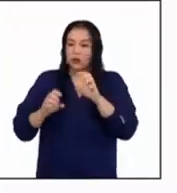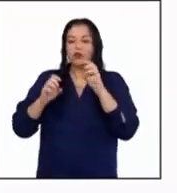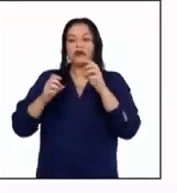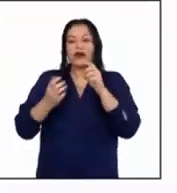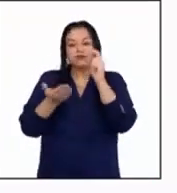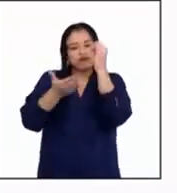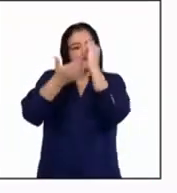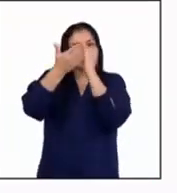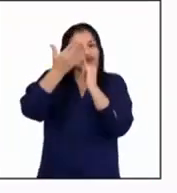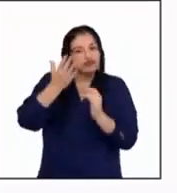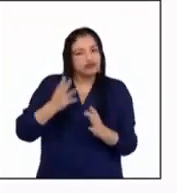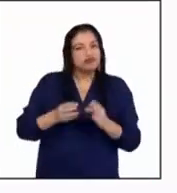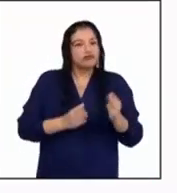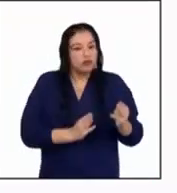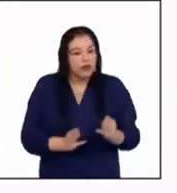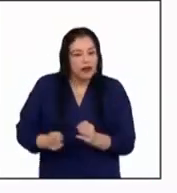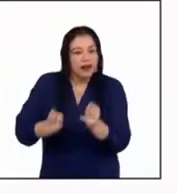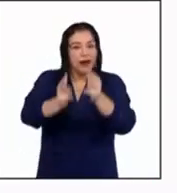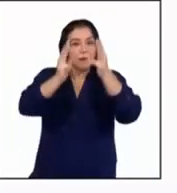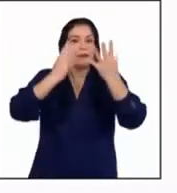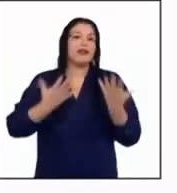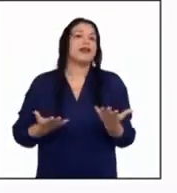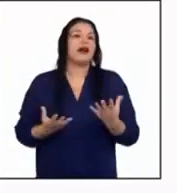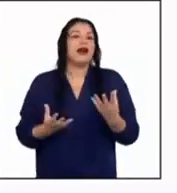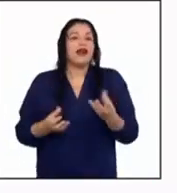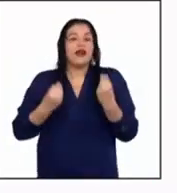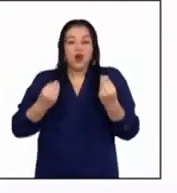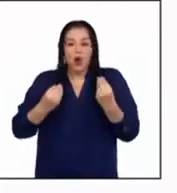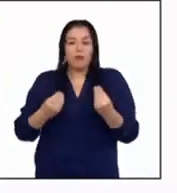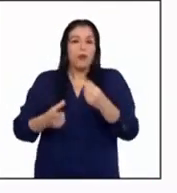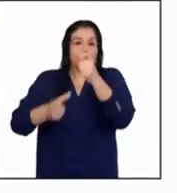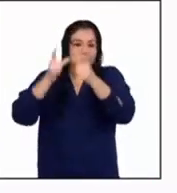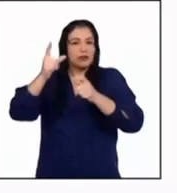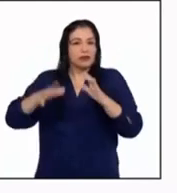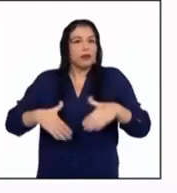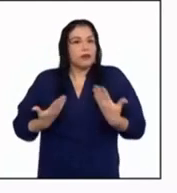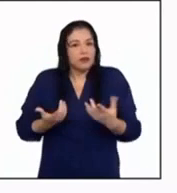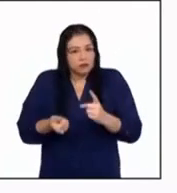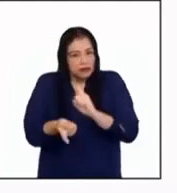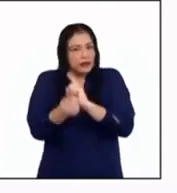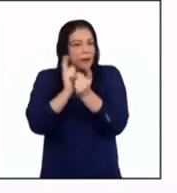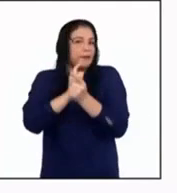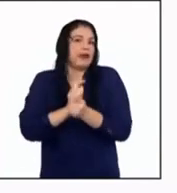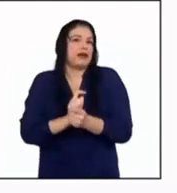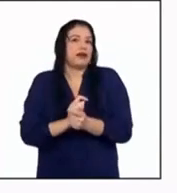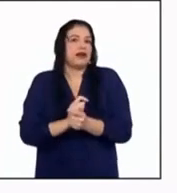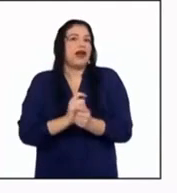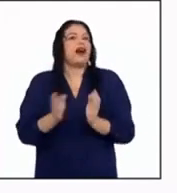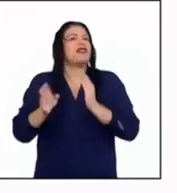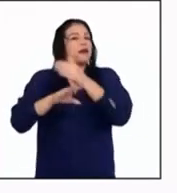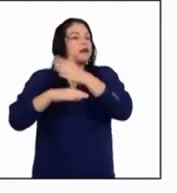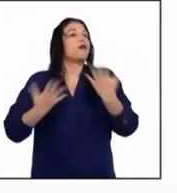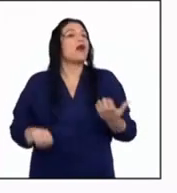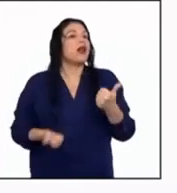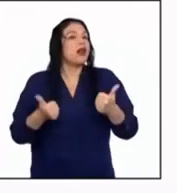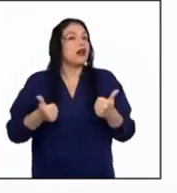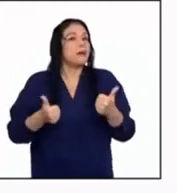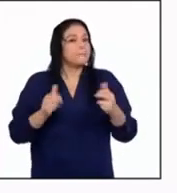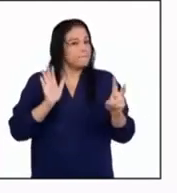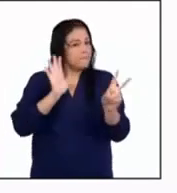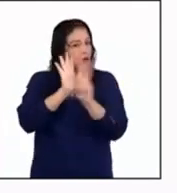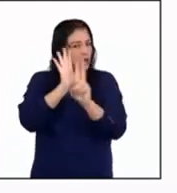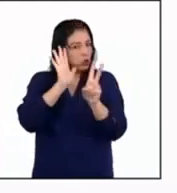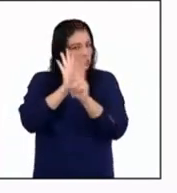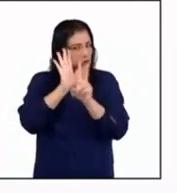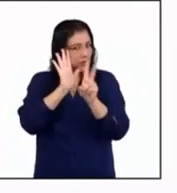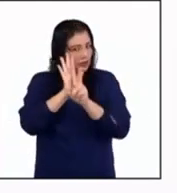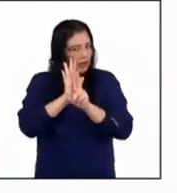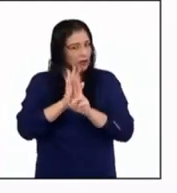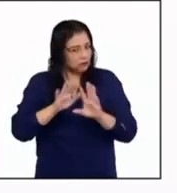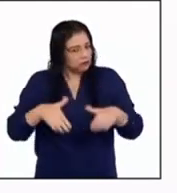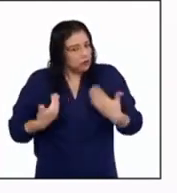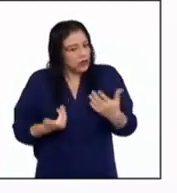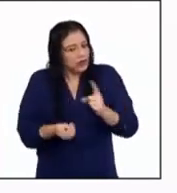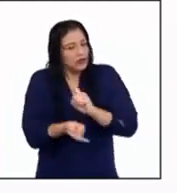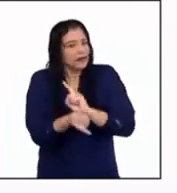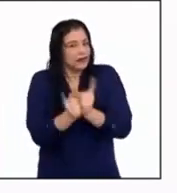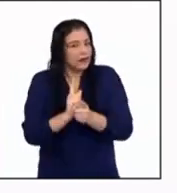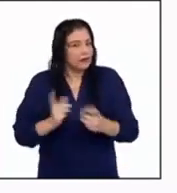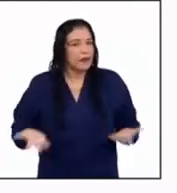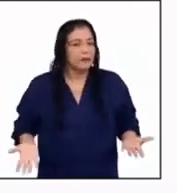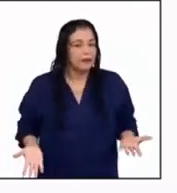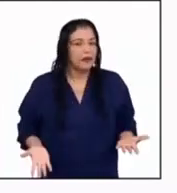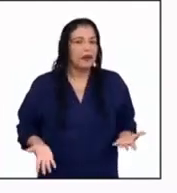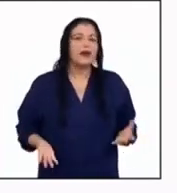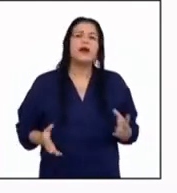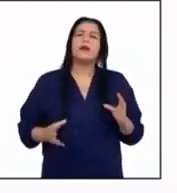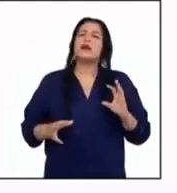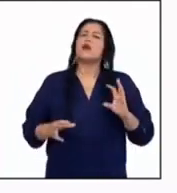una ruta de formación de agentes de cambio a través del voluntariado transformador. Pero, ¿cómo